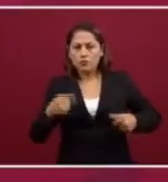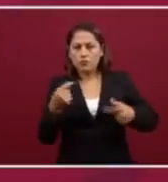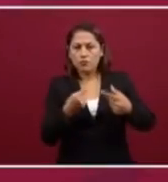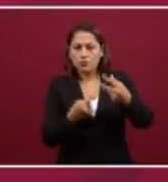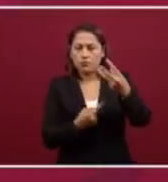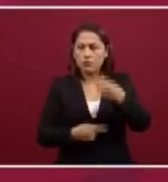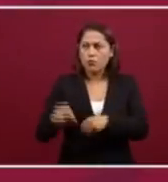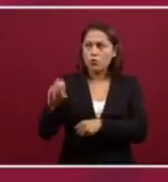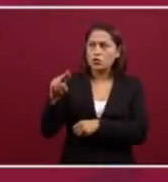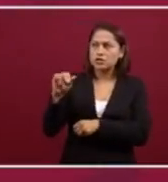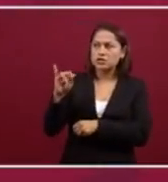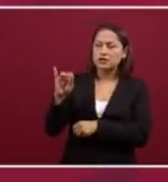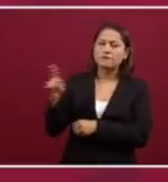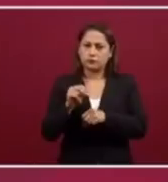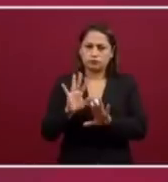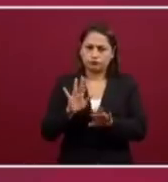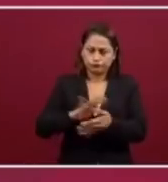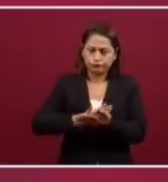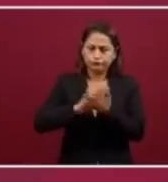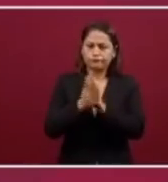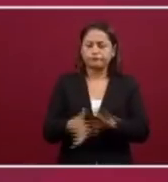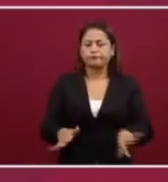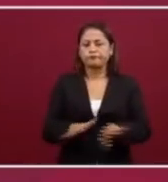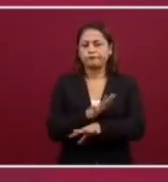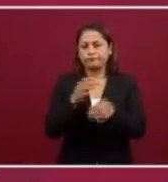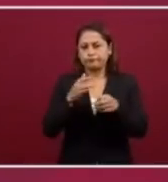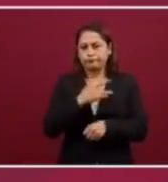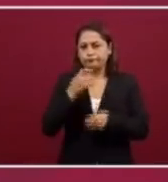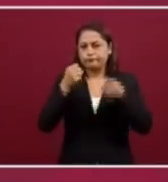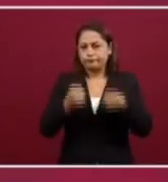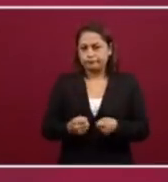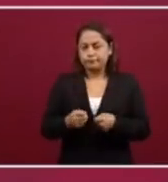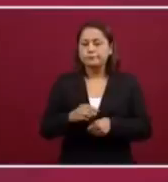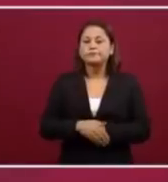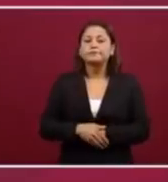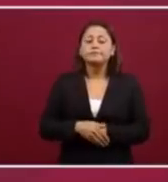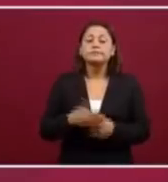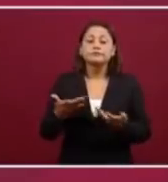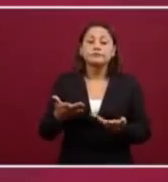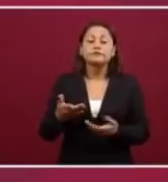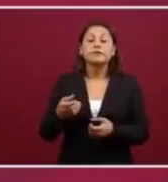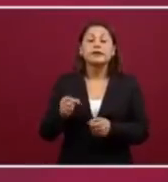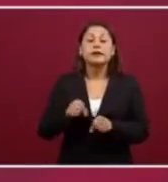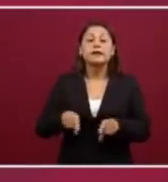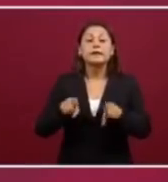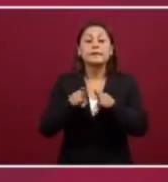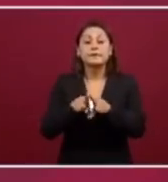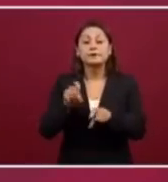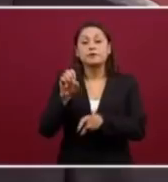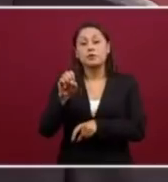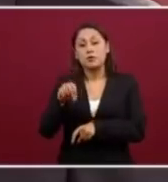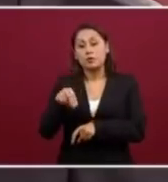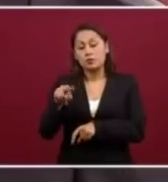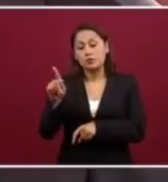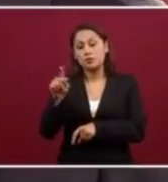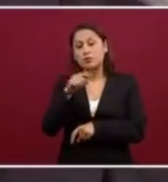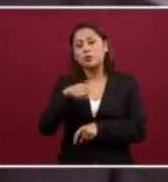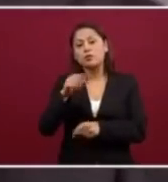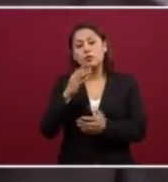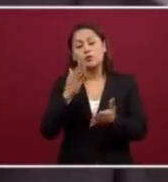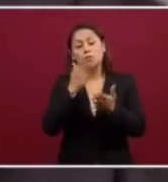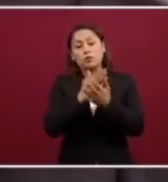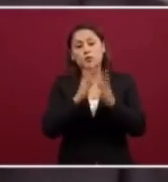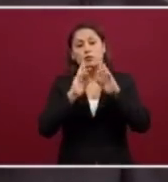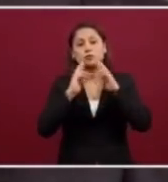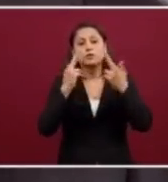a la infancia, al cuidado de los menores. Tuvimos una reunión con el secretario general de las Naciones Unidas, porque hay 17 organismos como